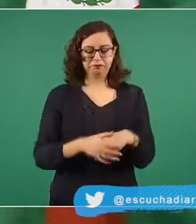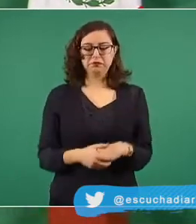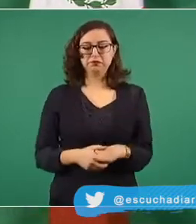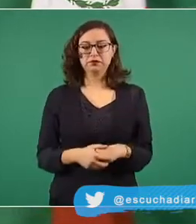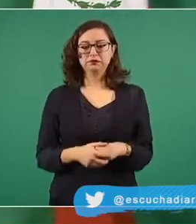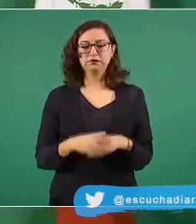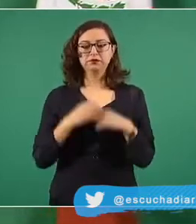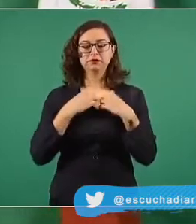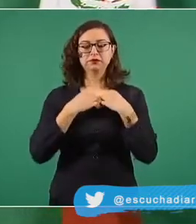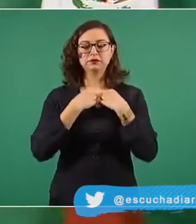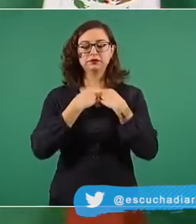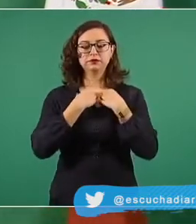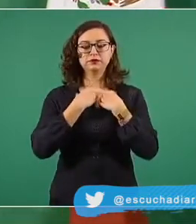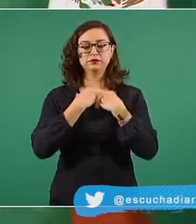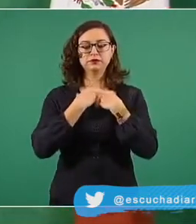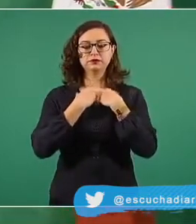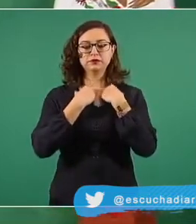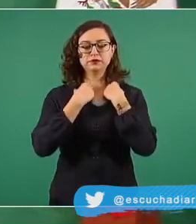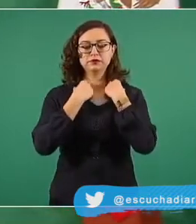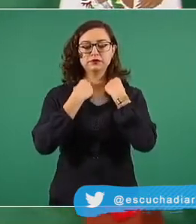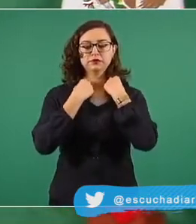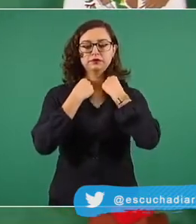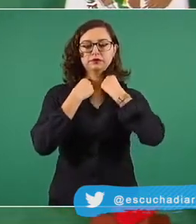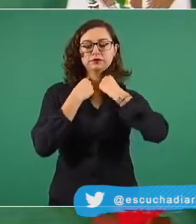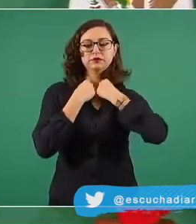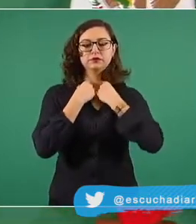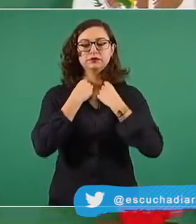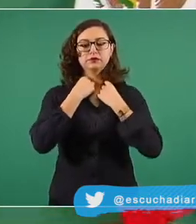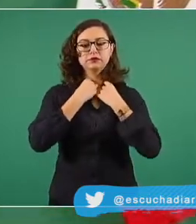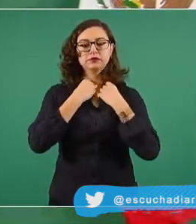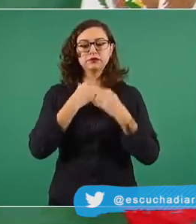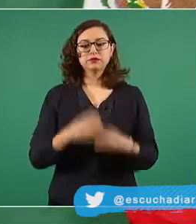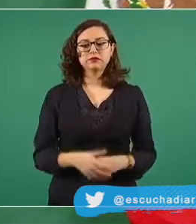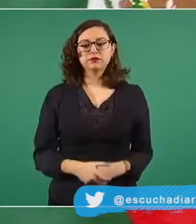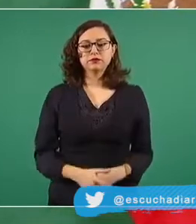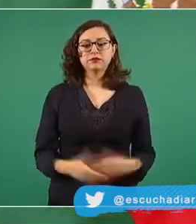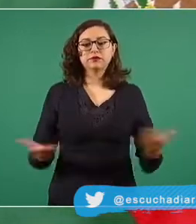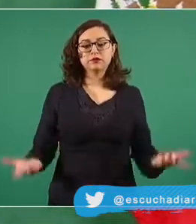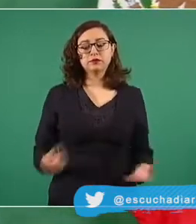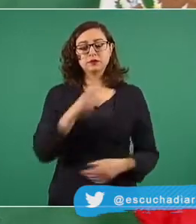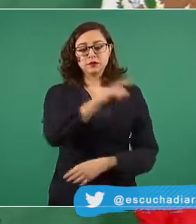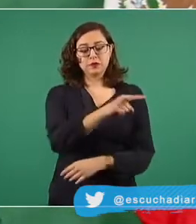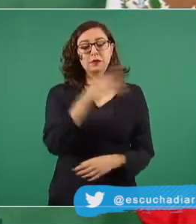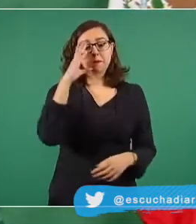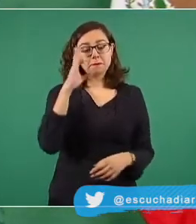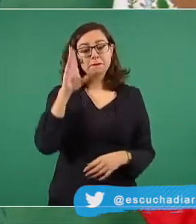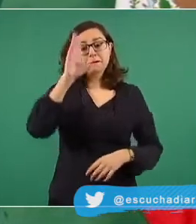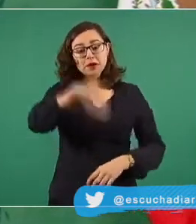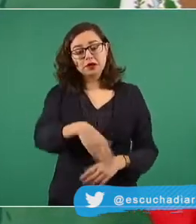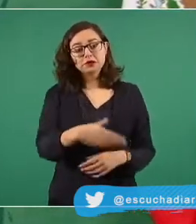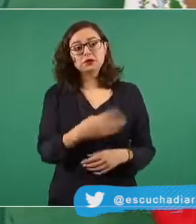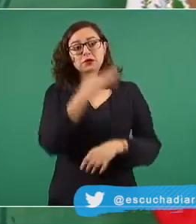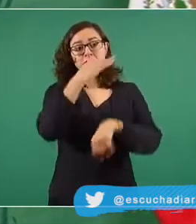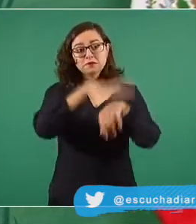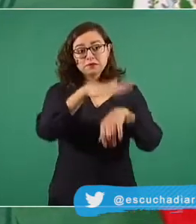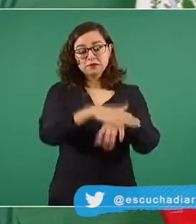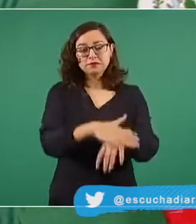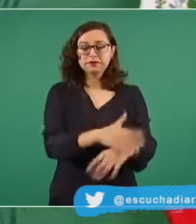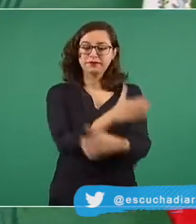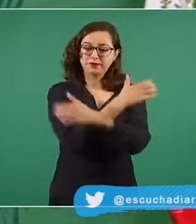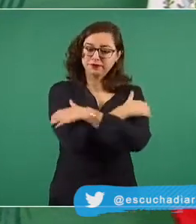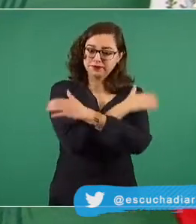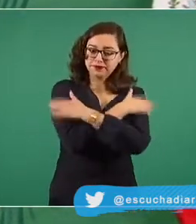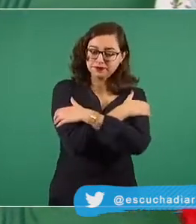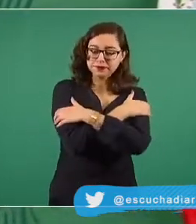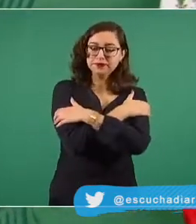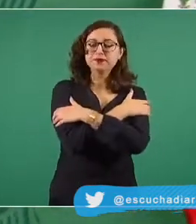fin. Confirma también que los medicamentos oncológicos se han conseguido gracias a la colaboración del canciller a través de las embajadas